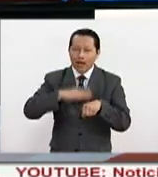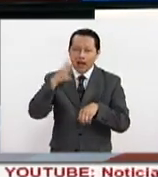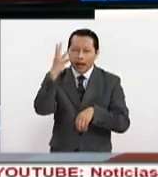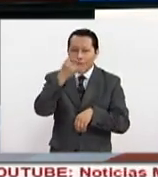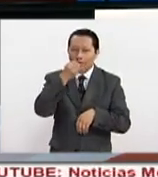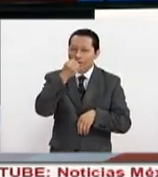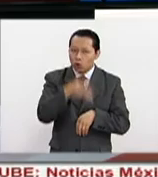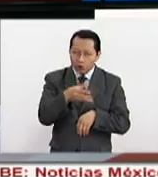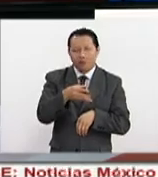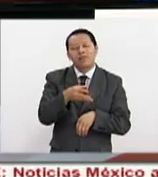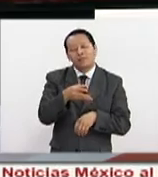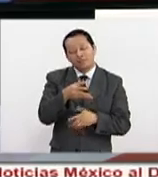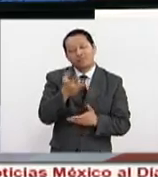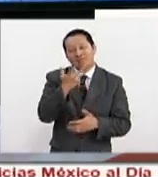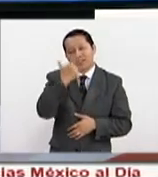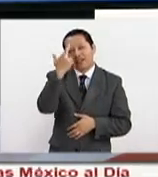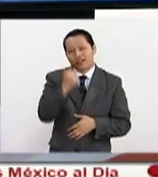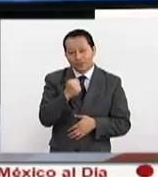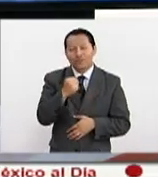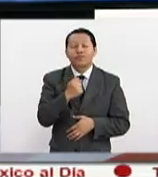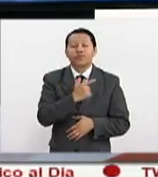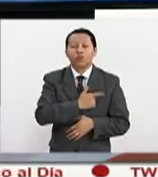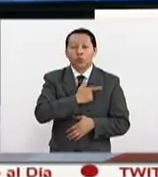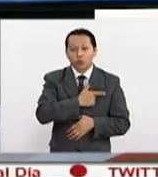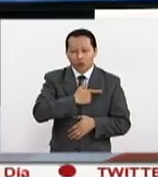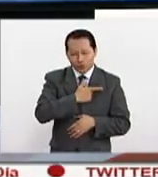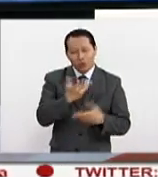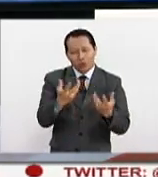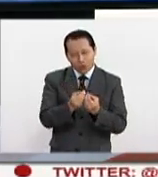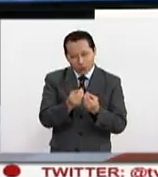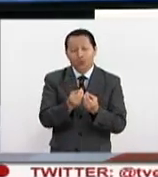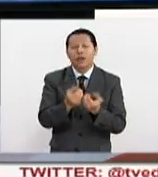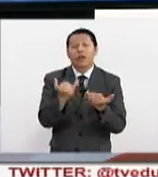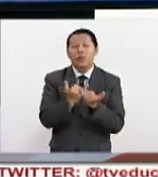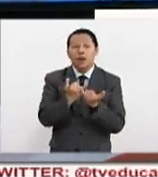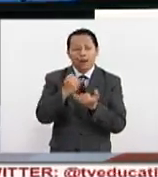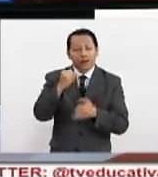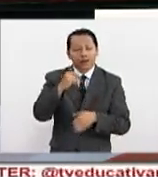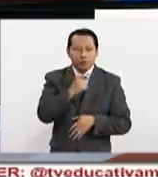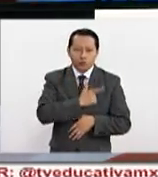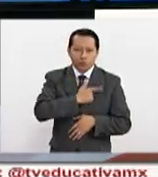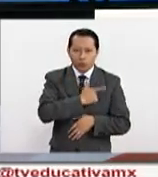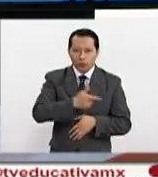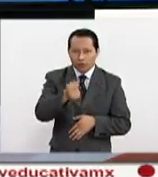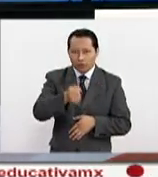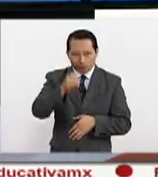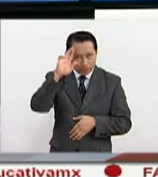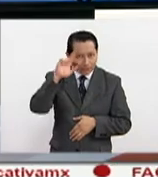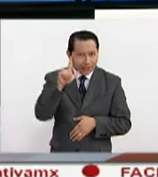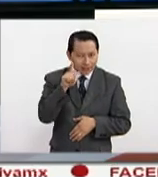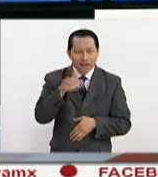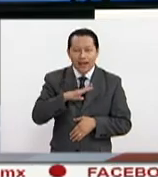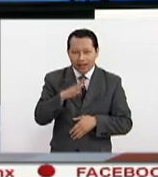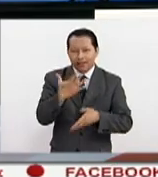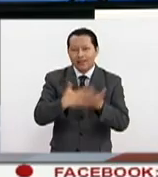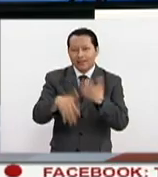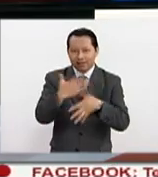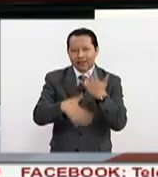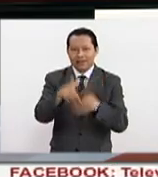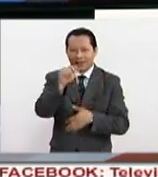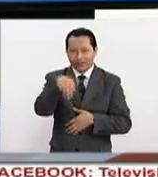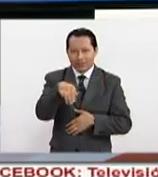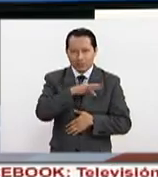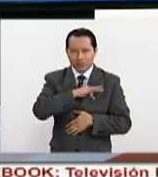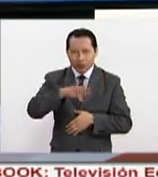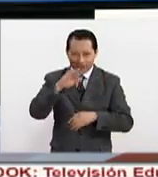al parecer se tiene razón. Es un placer saludarlos, estar con ustedes esta mañana. También saludo con mucho gusto a Miguel González, quien se encuentra en la lengua